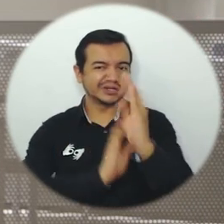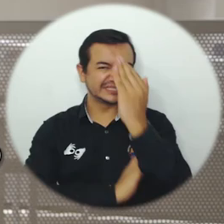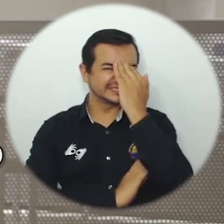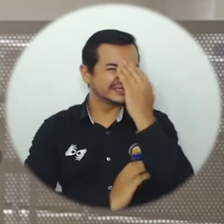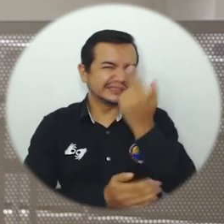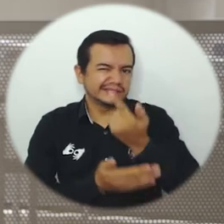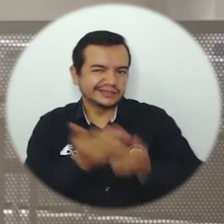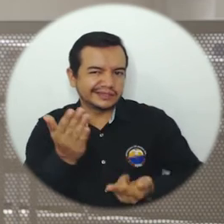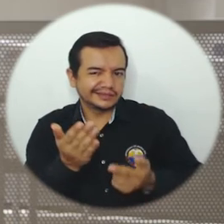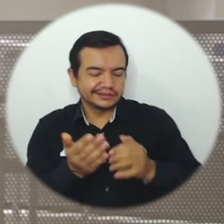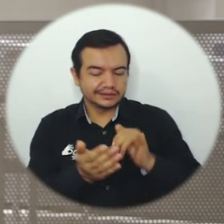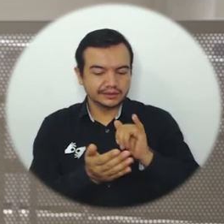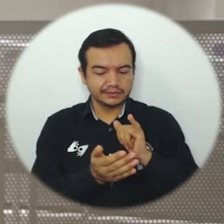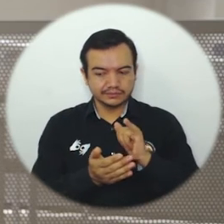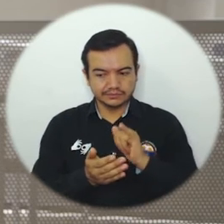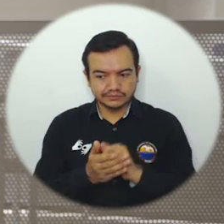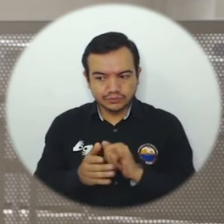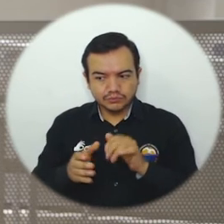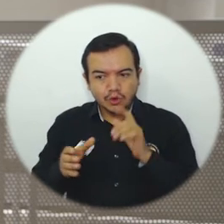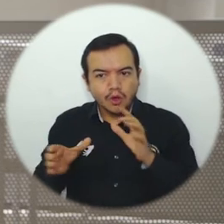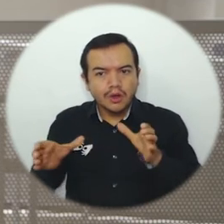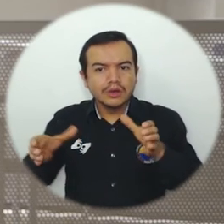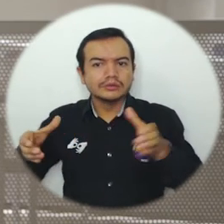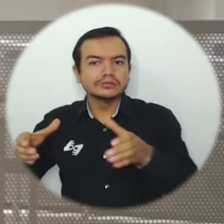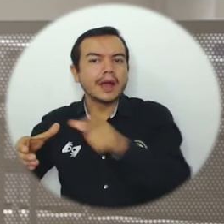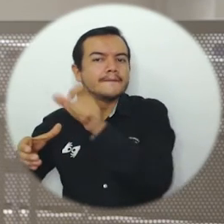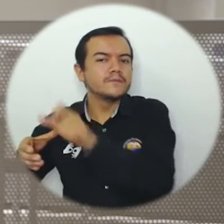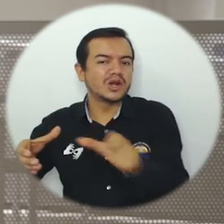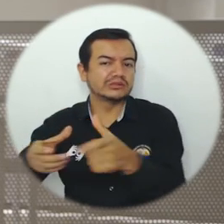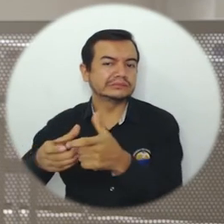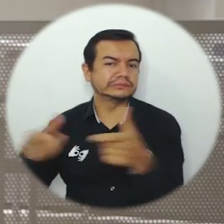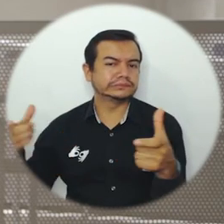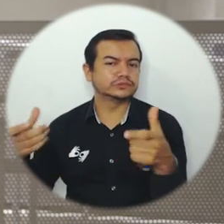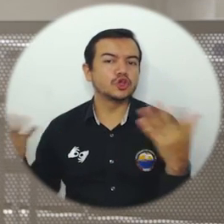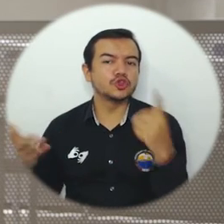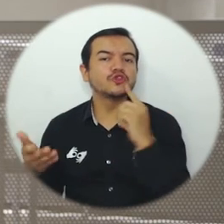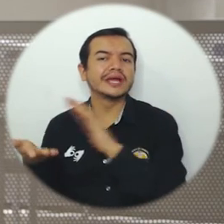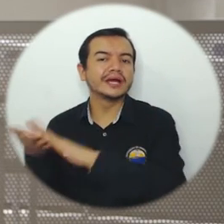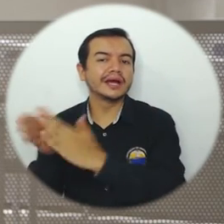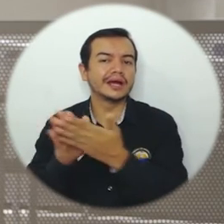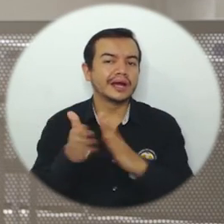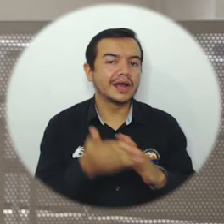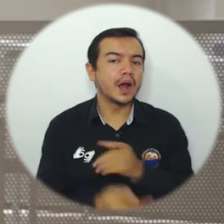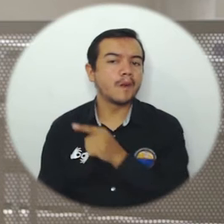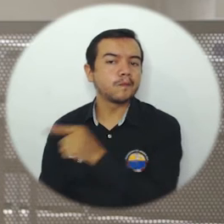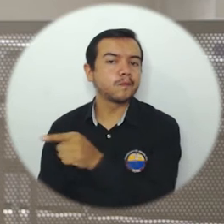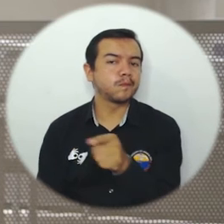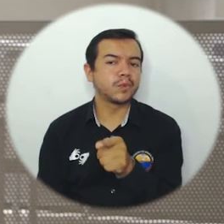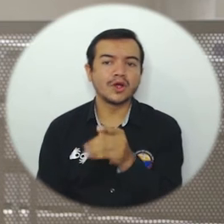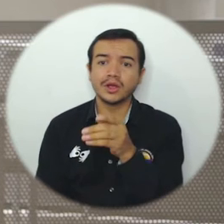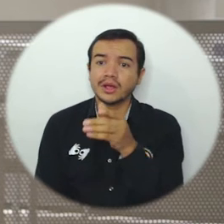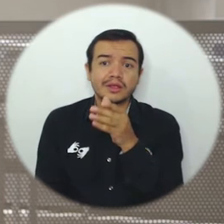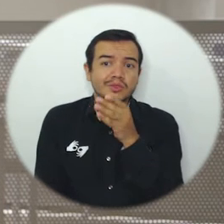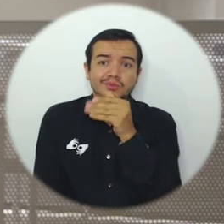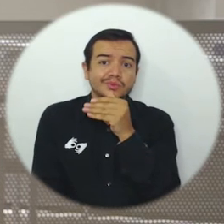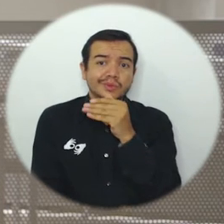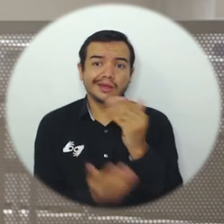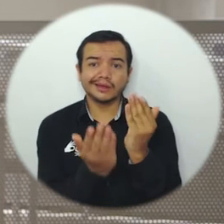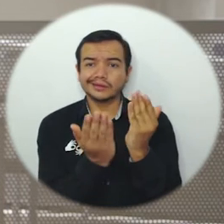proceso pues, es entender que muchas personas dentro de las comunidades pues, no tienen digamos,